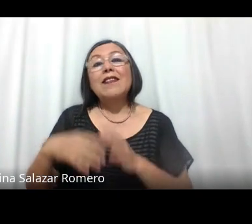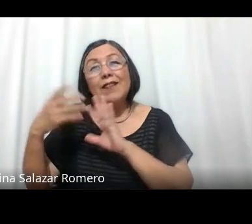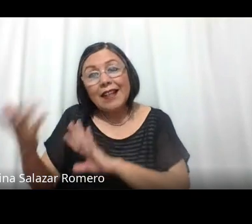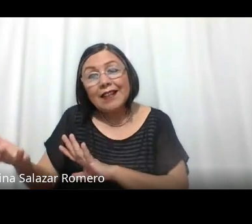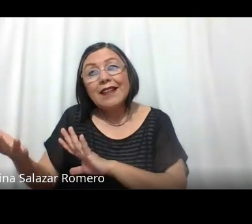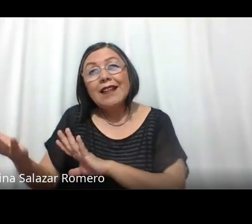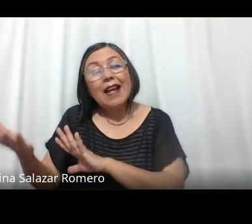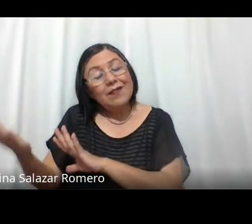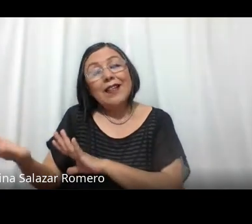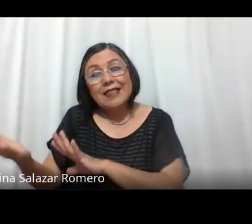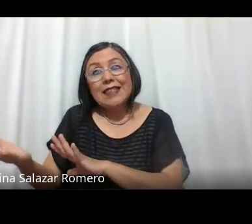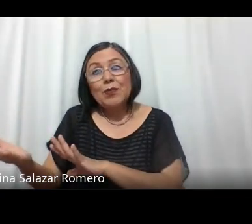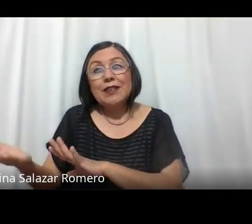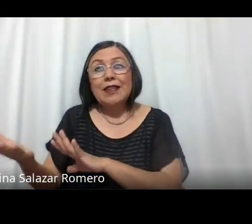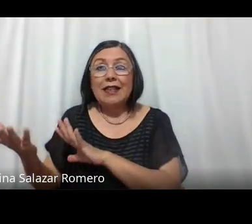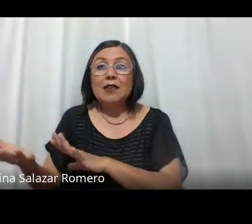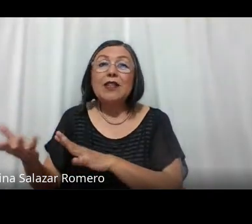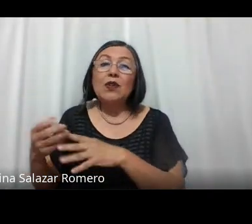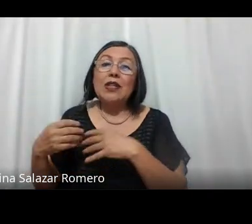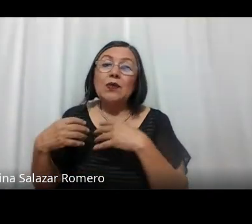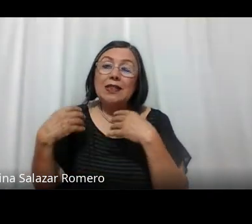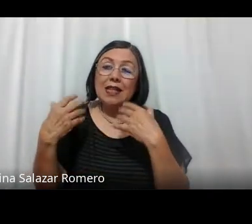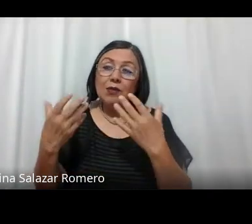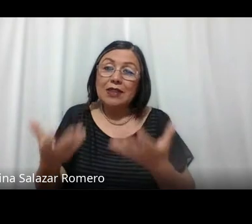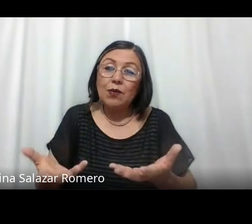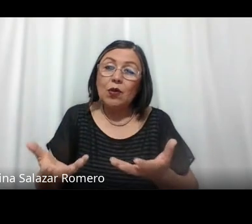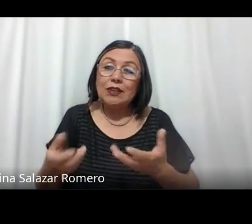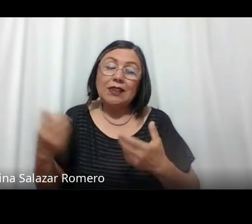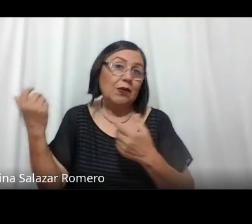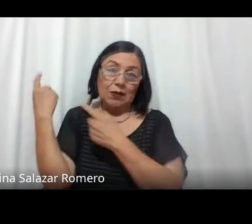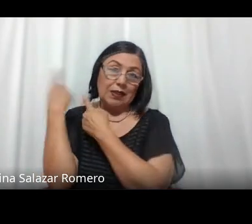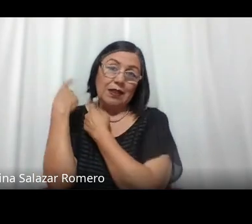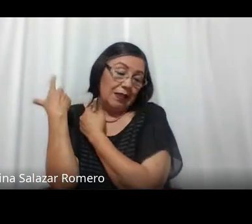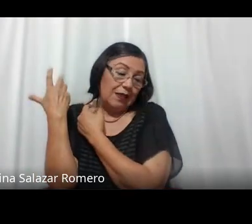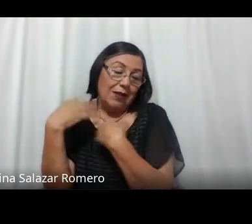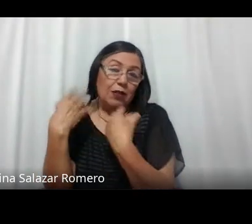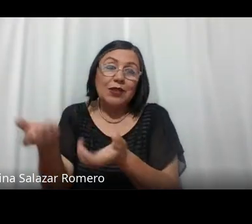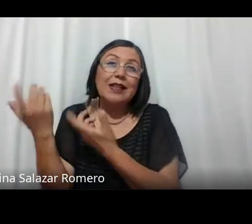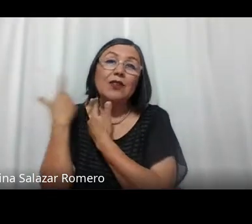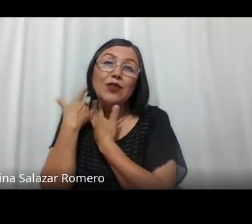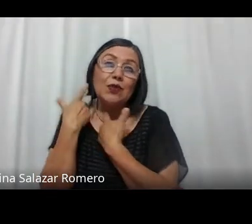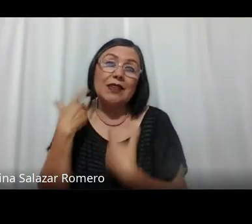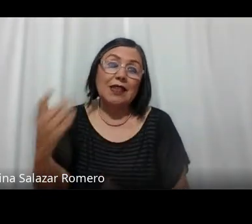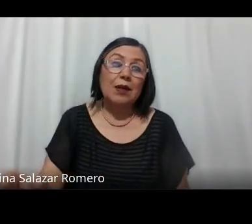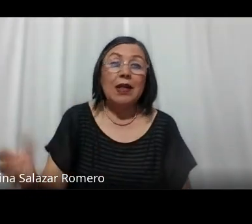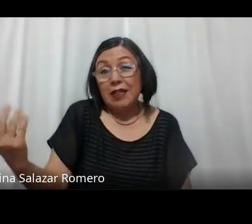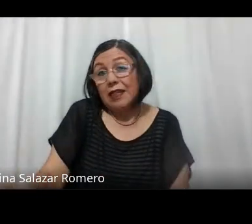A diferencia pues del español, que utilizamos la voz para comunicarnos y